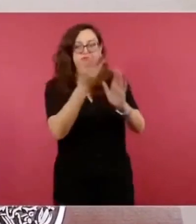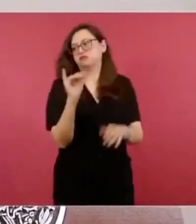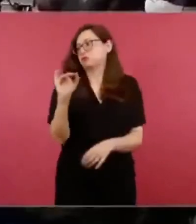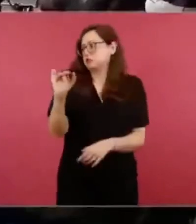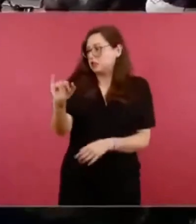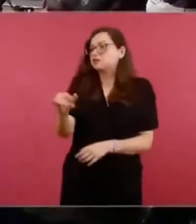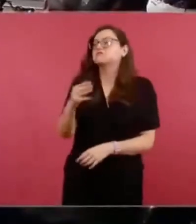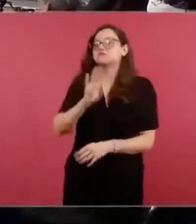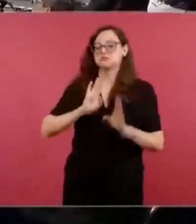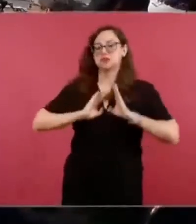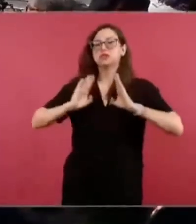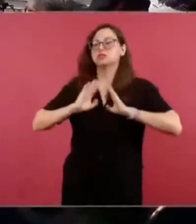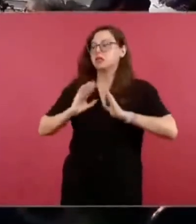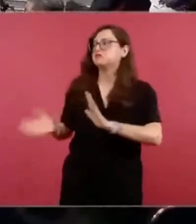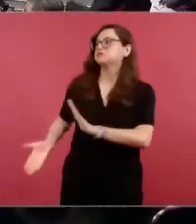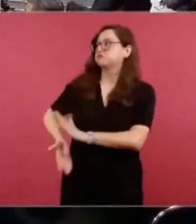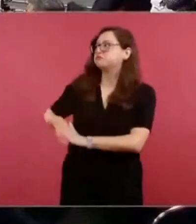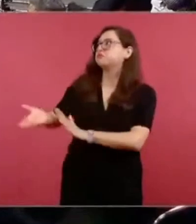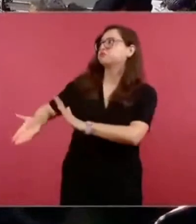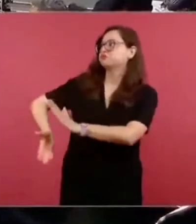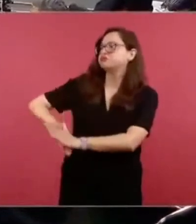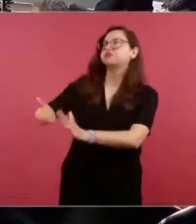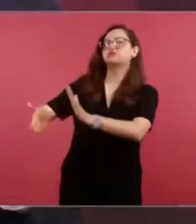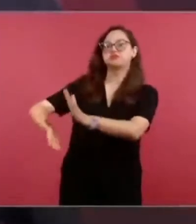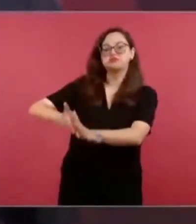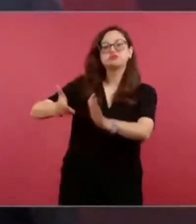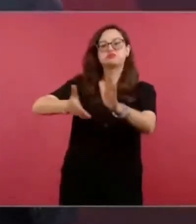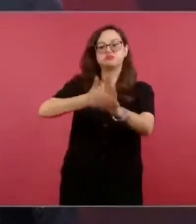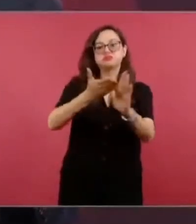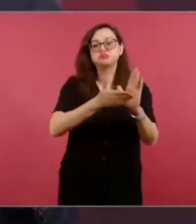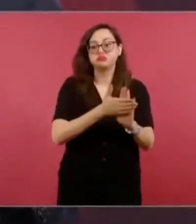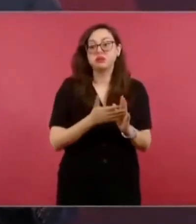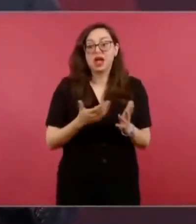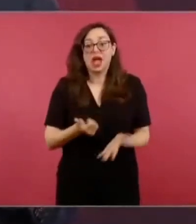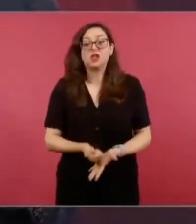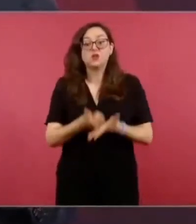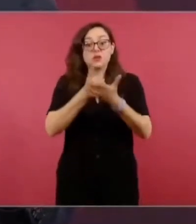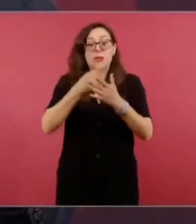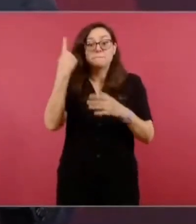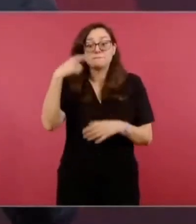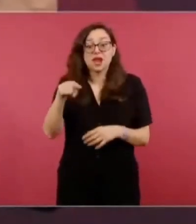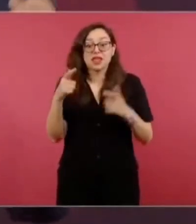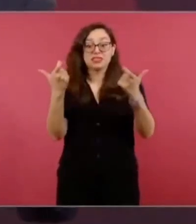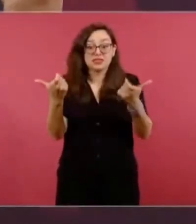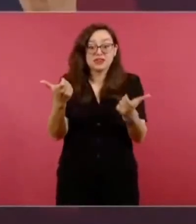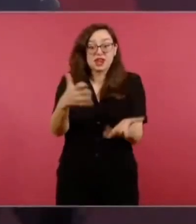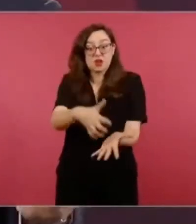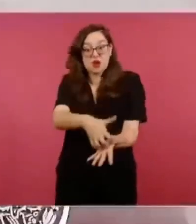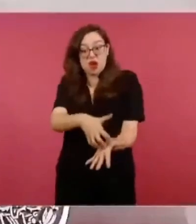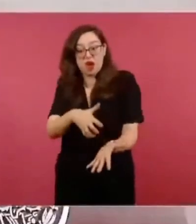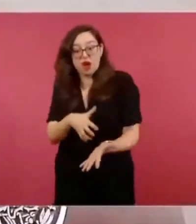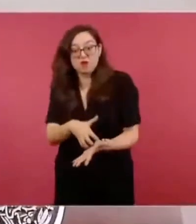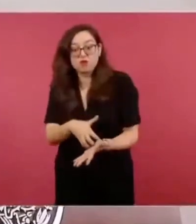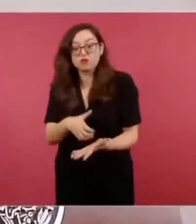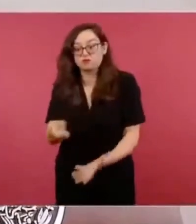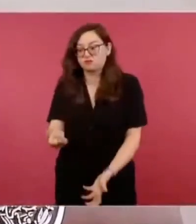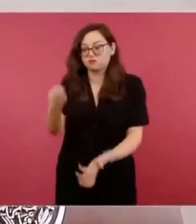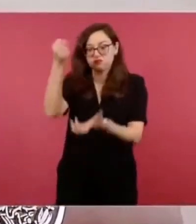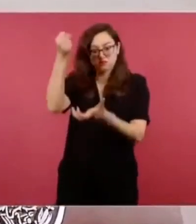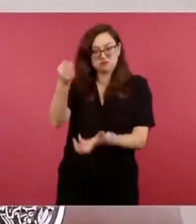Entonces, todo eso nos ha permitido ahorrar tanto el combate a la